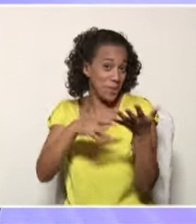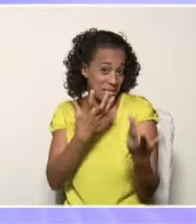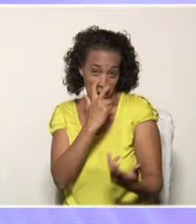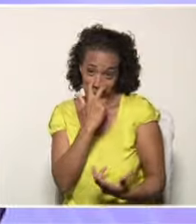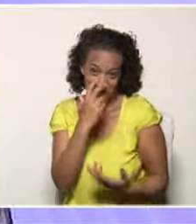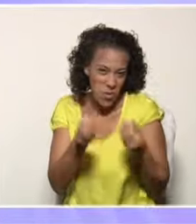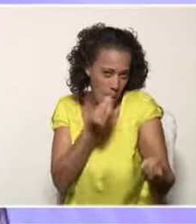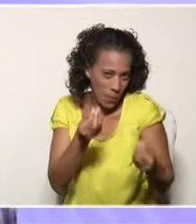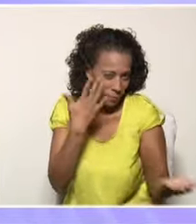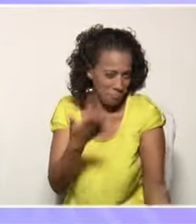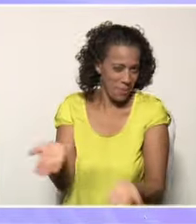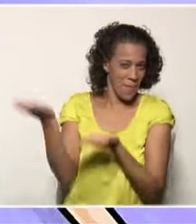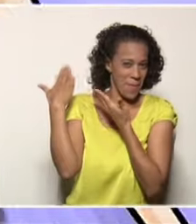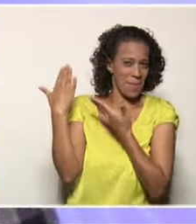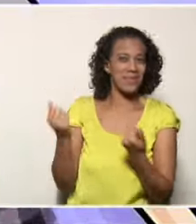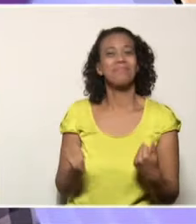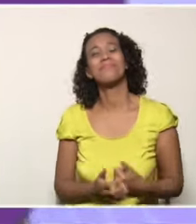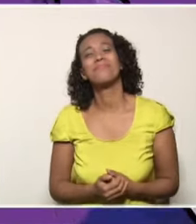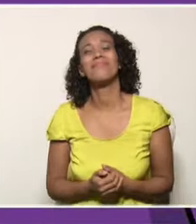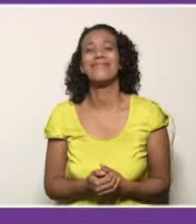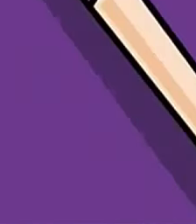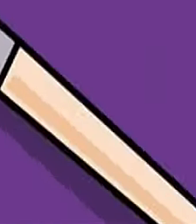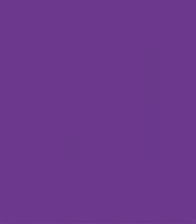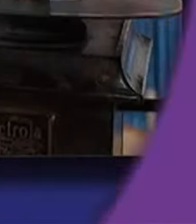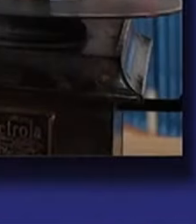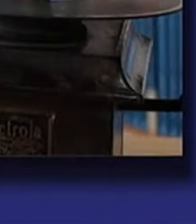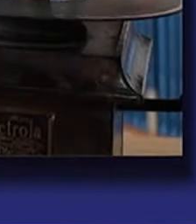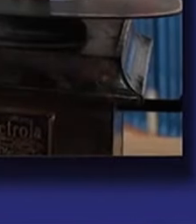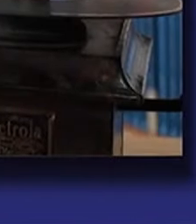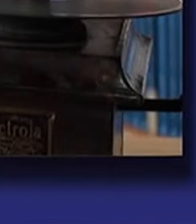todas nuestras casas. Vamos a verlo.